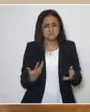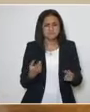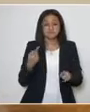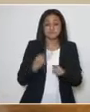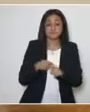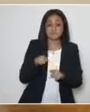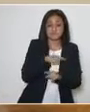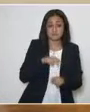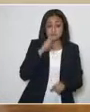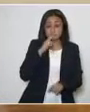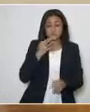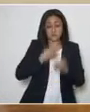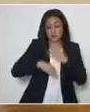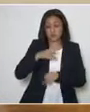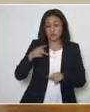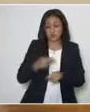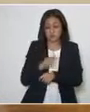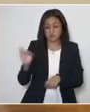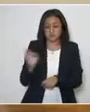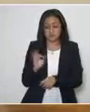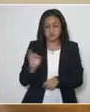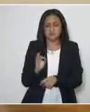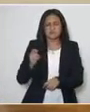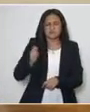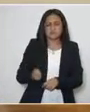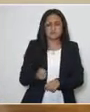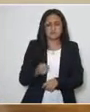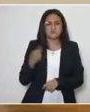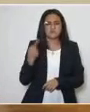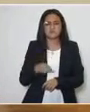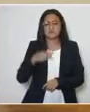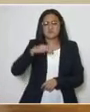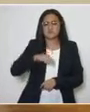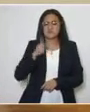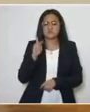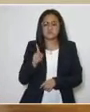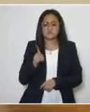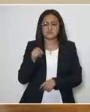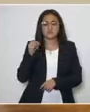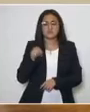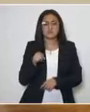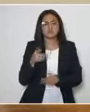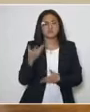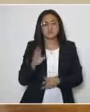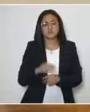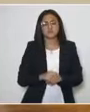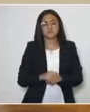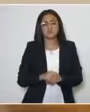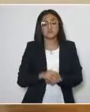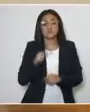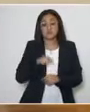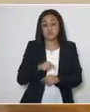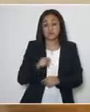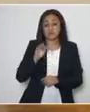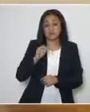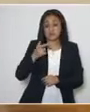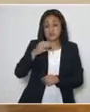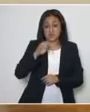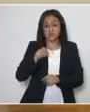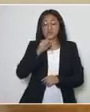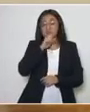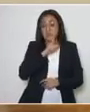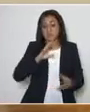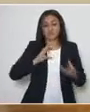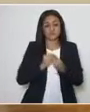de los hechos es el Ministerio Público del Fuero Común, es decir, la Fiscalía General